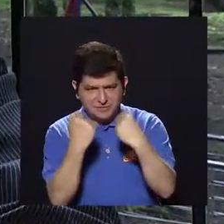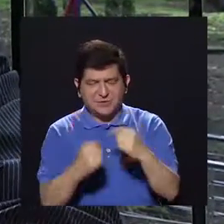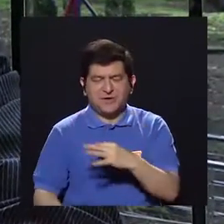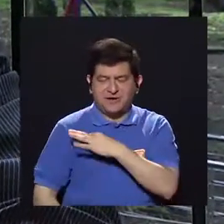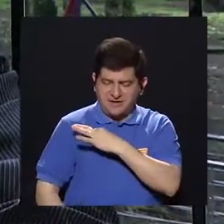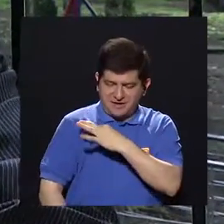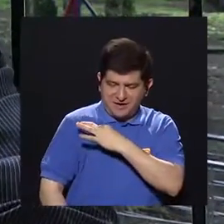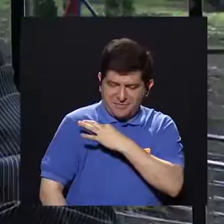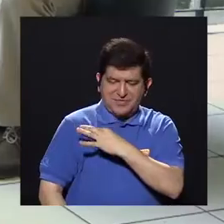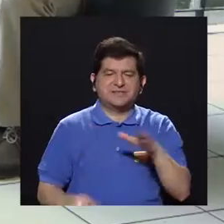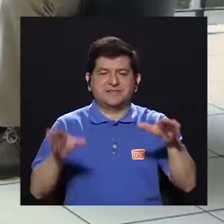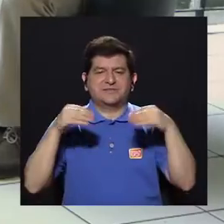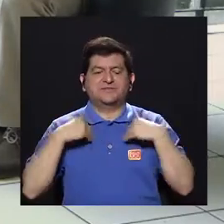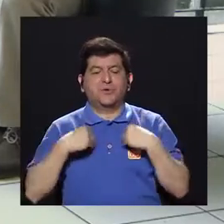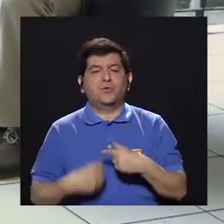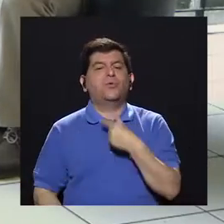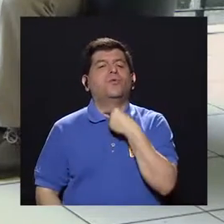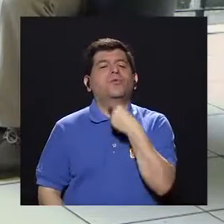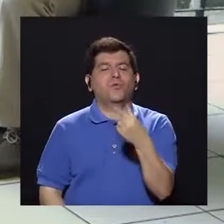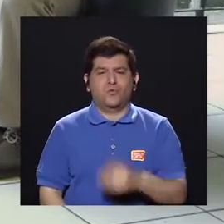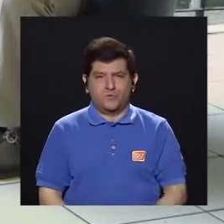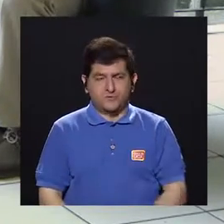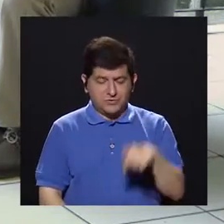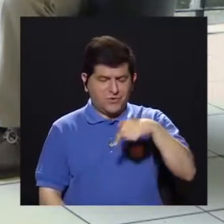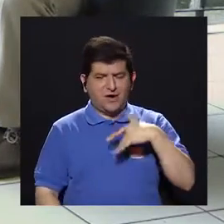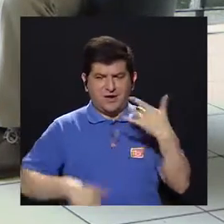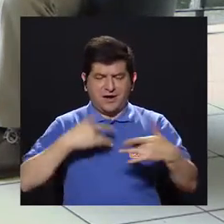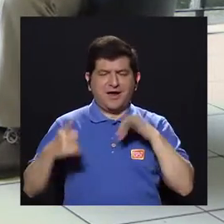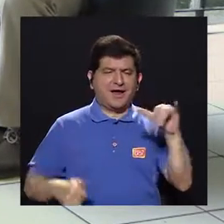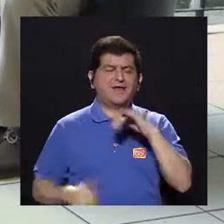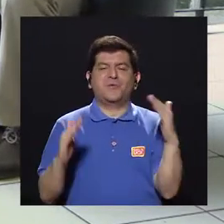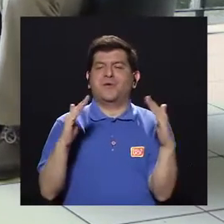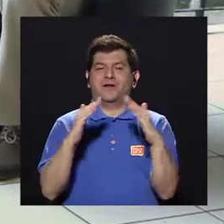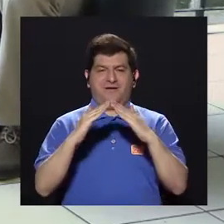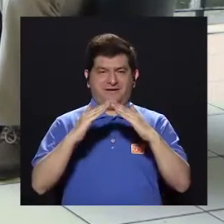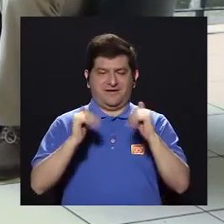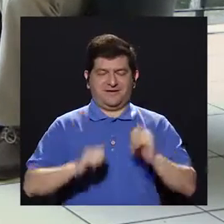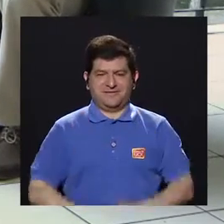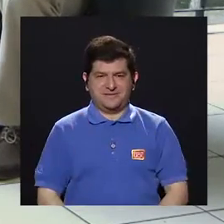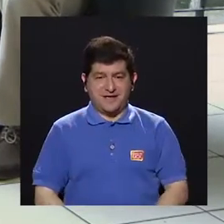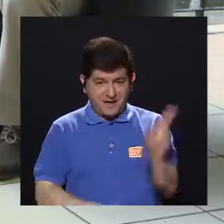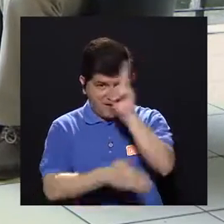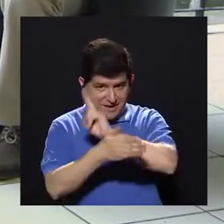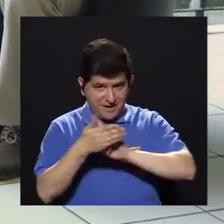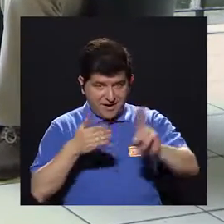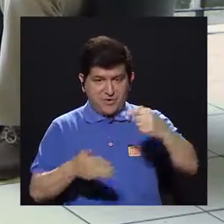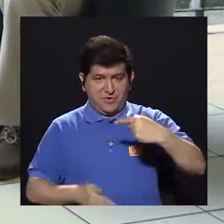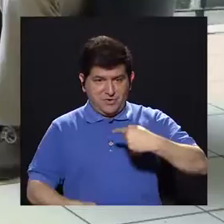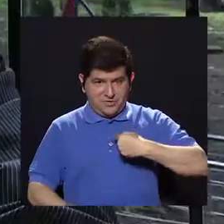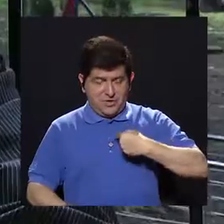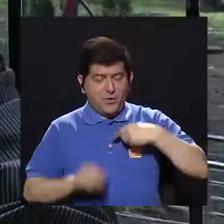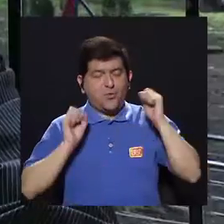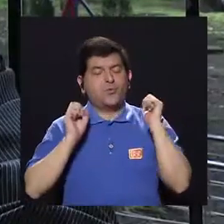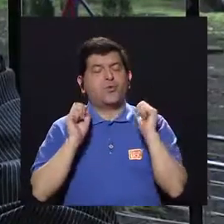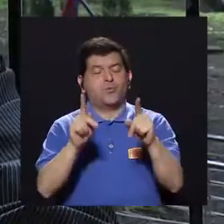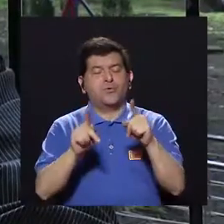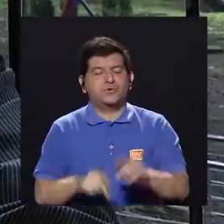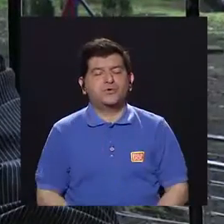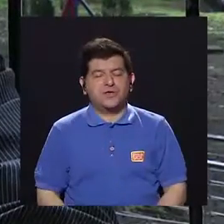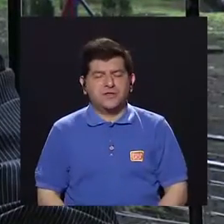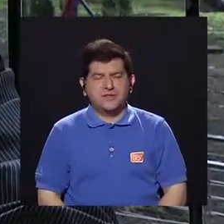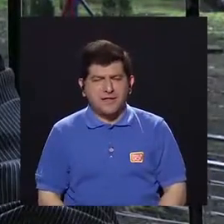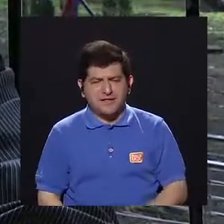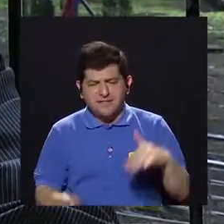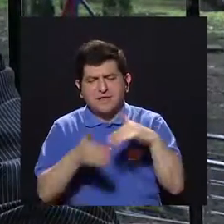la invitación. Es un gusto y de verdad aquí es como sentirse otra vez en la casa. La universidad que le dio la oportunidad